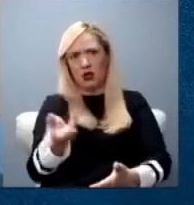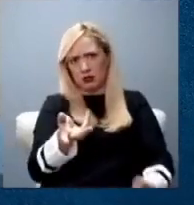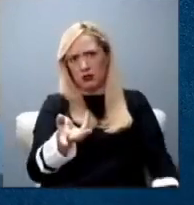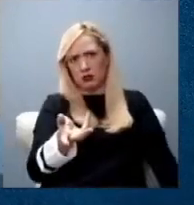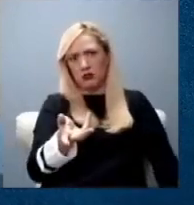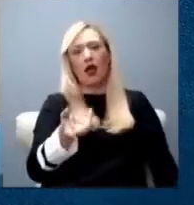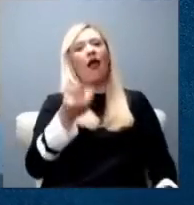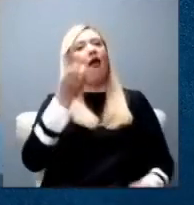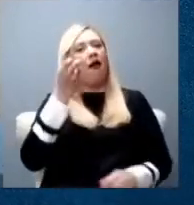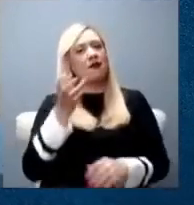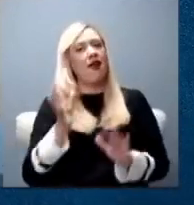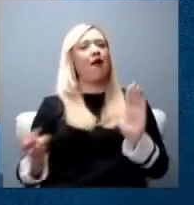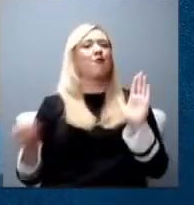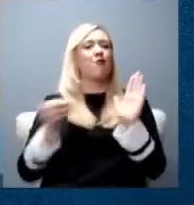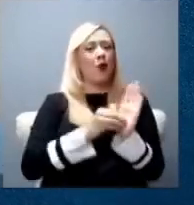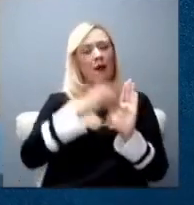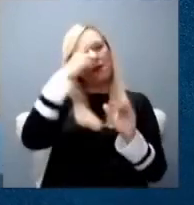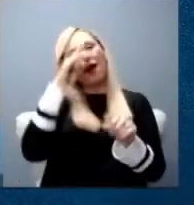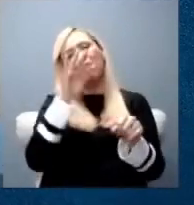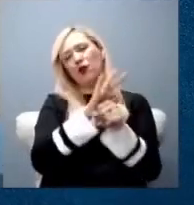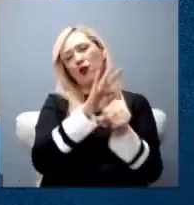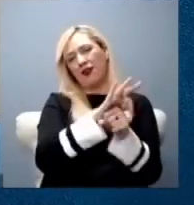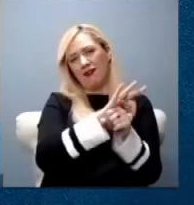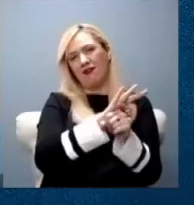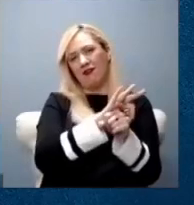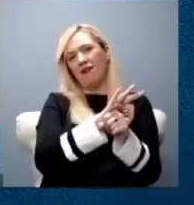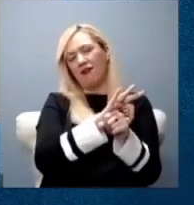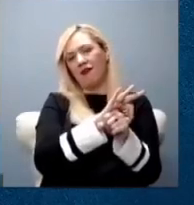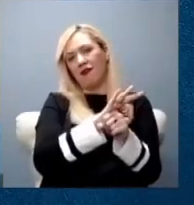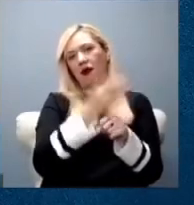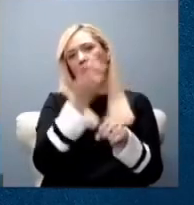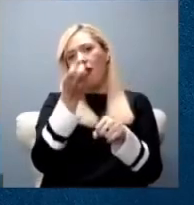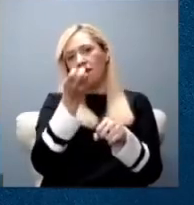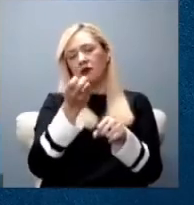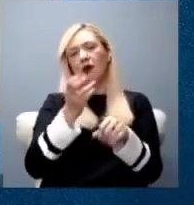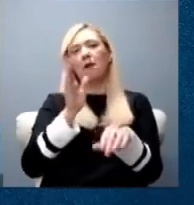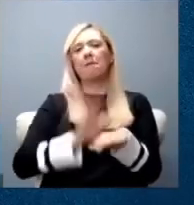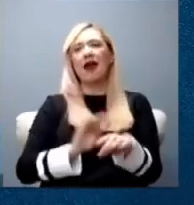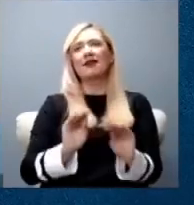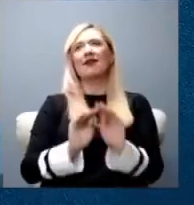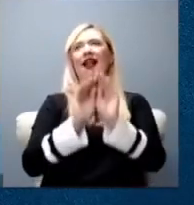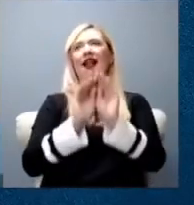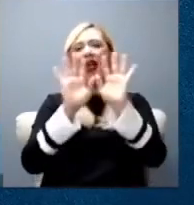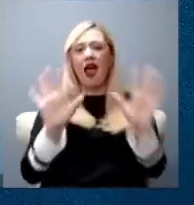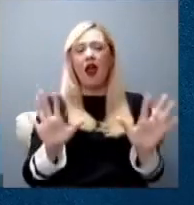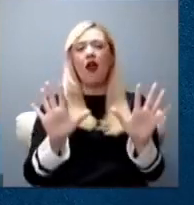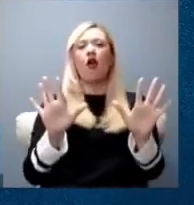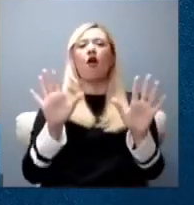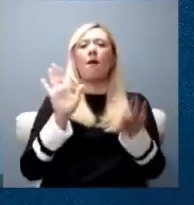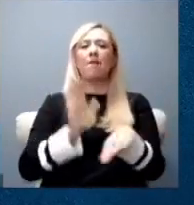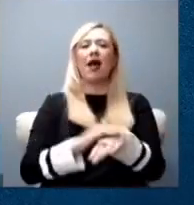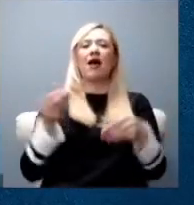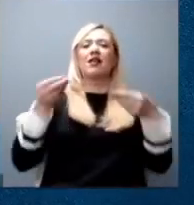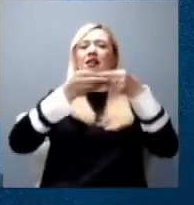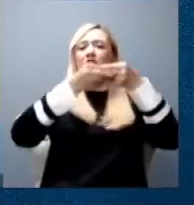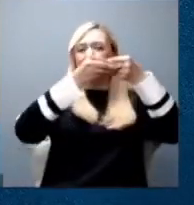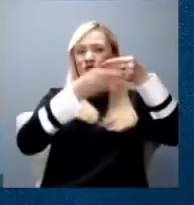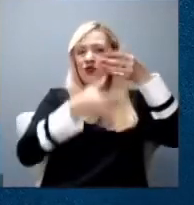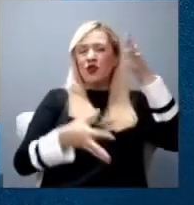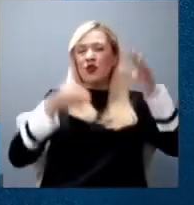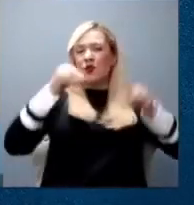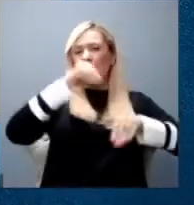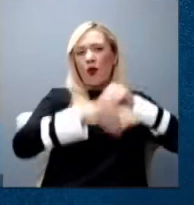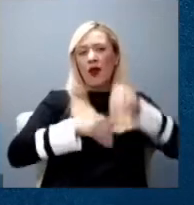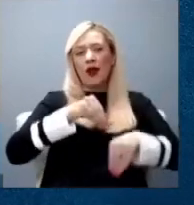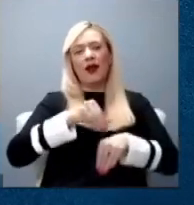esta función consultiva. En principio, aclaran, precisan, le dan contenido a